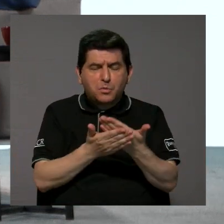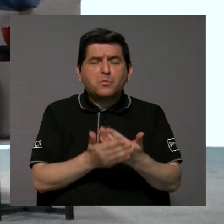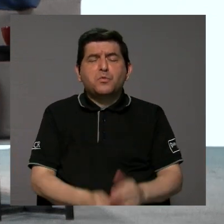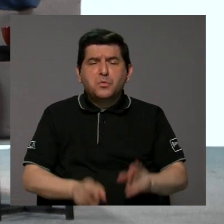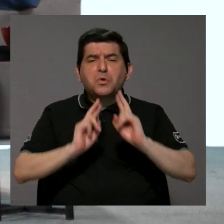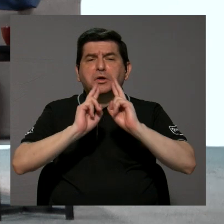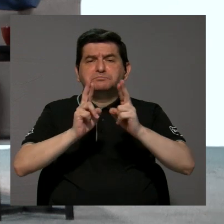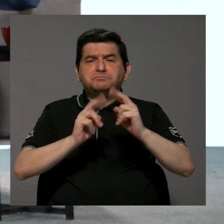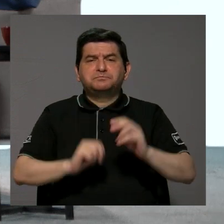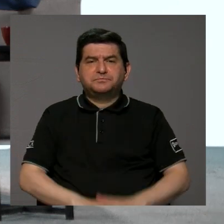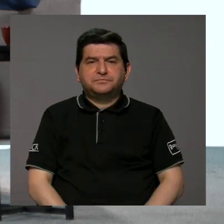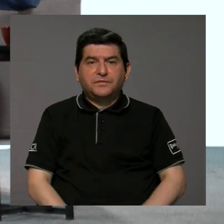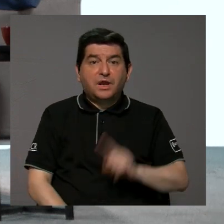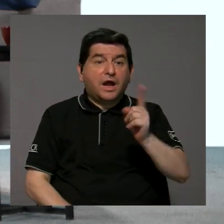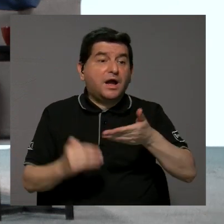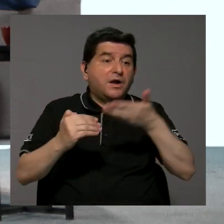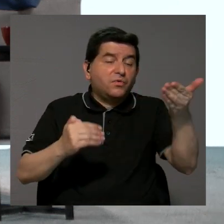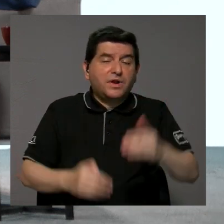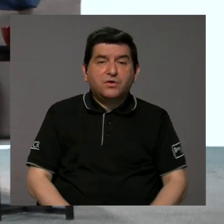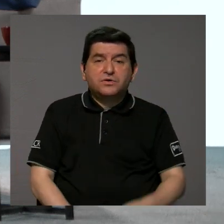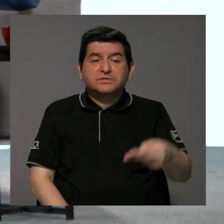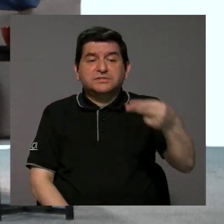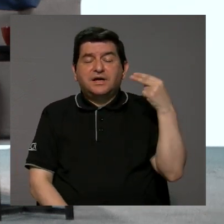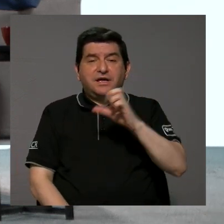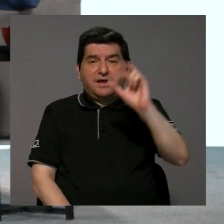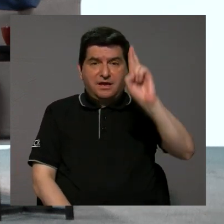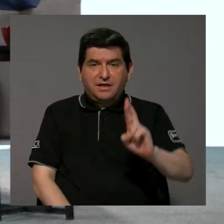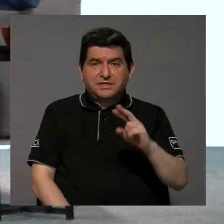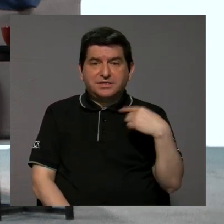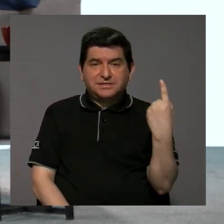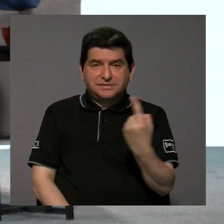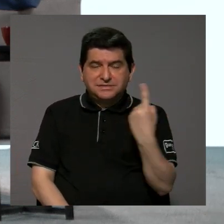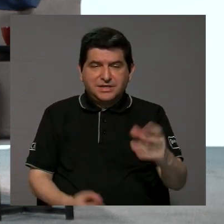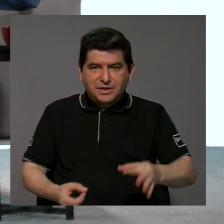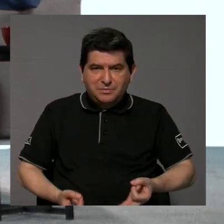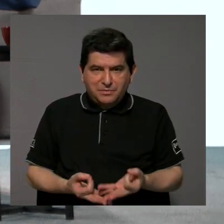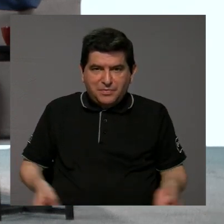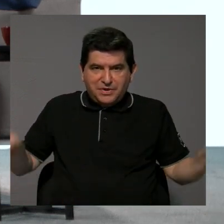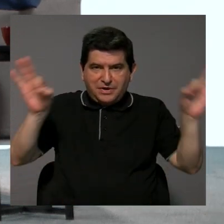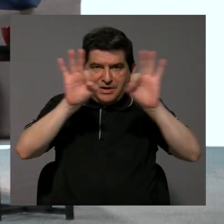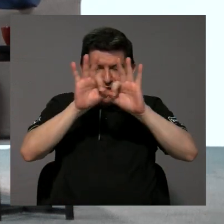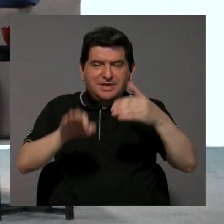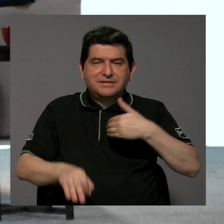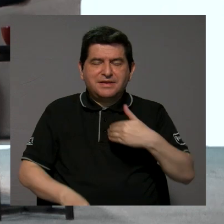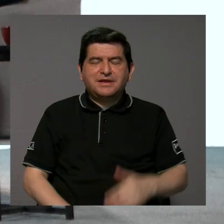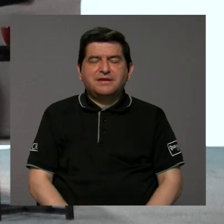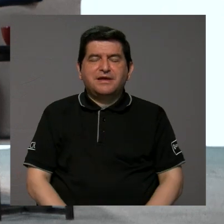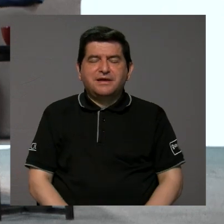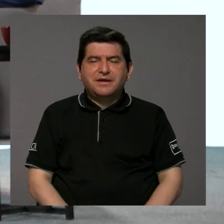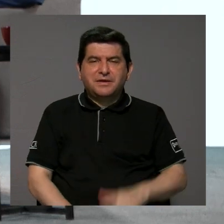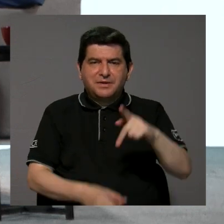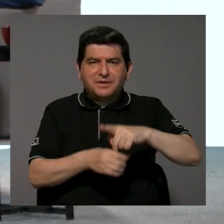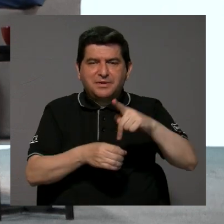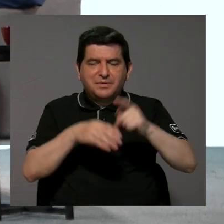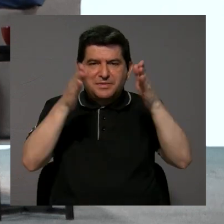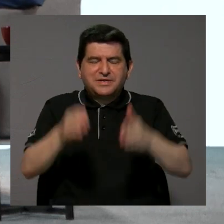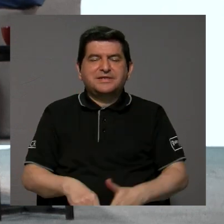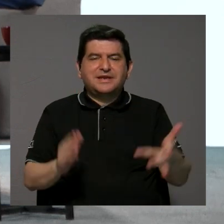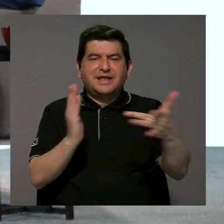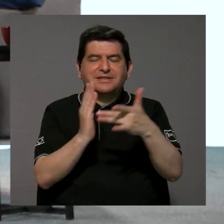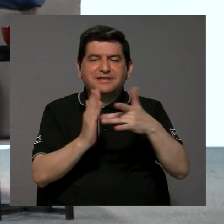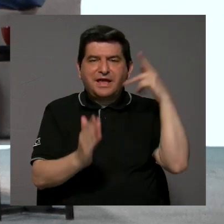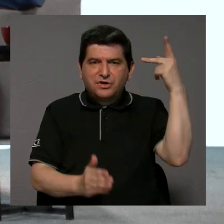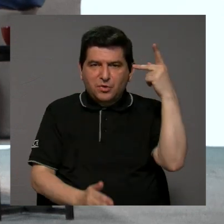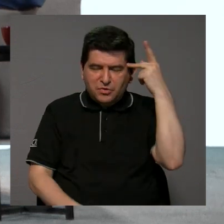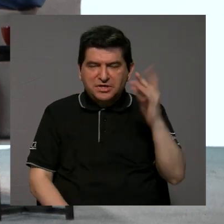desempeño. Una cosa que a lo largo de la historia de Costa Rica siempre ha sido importante es el contar con actores tecnopolíticos muy solventes. O